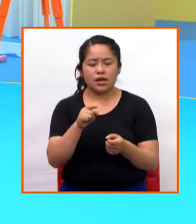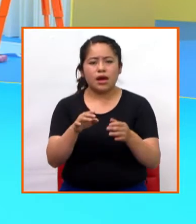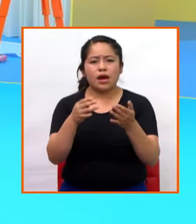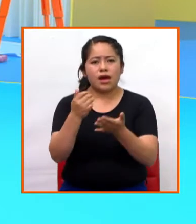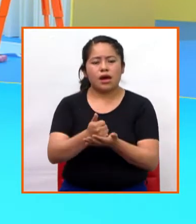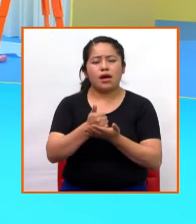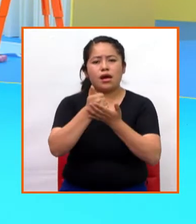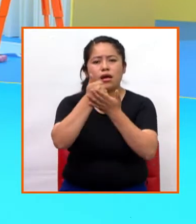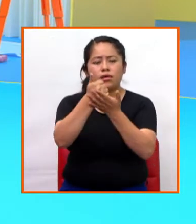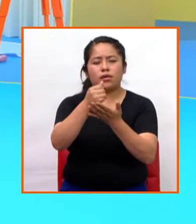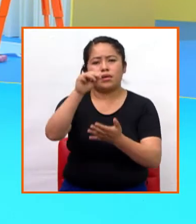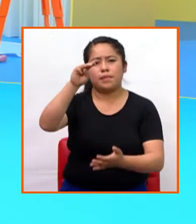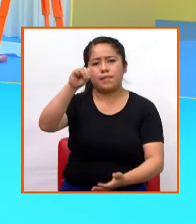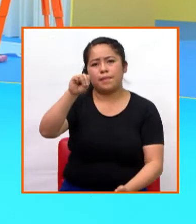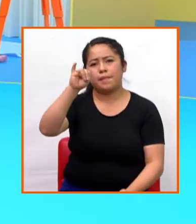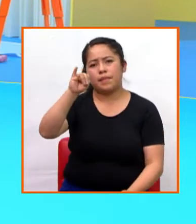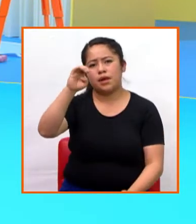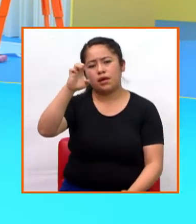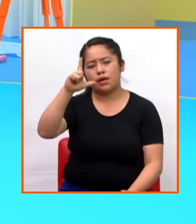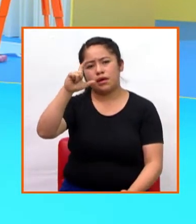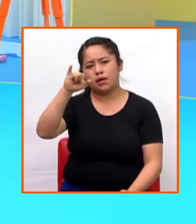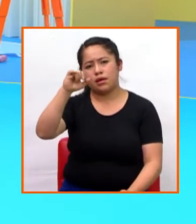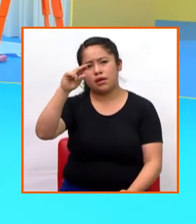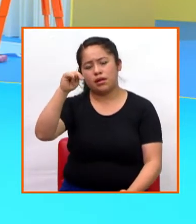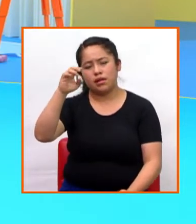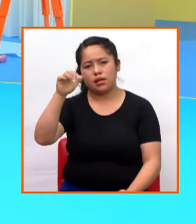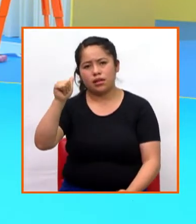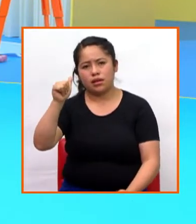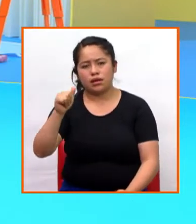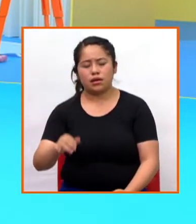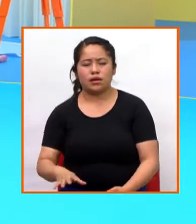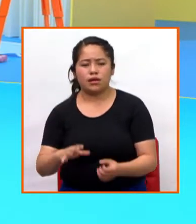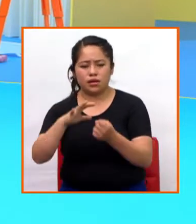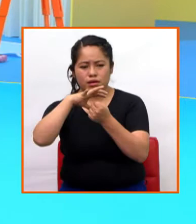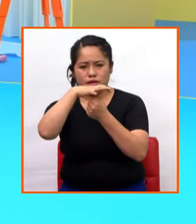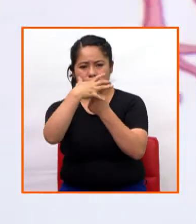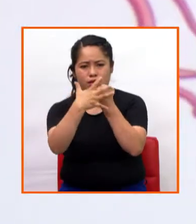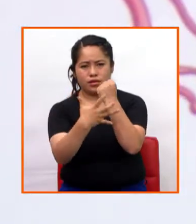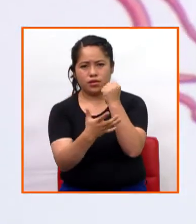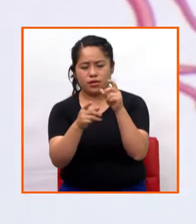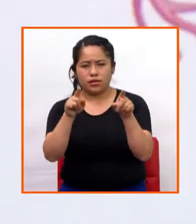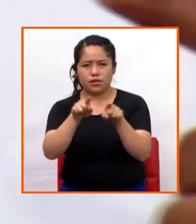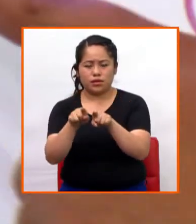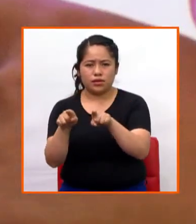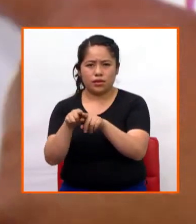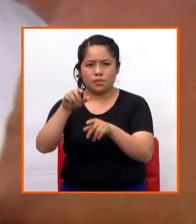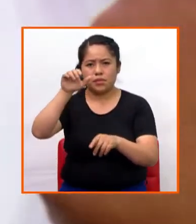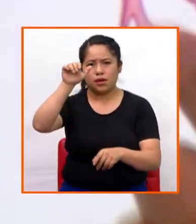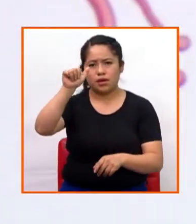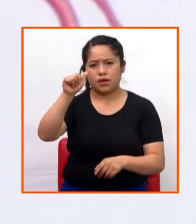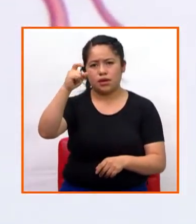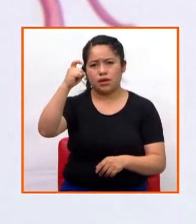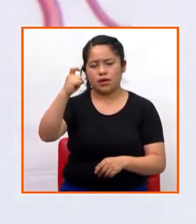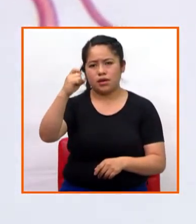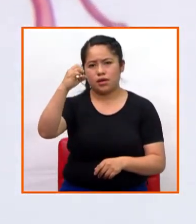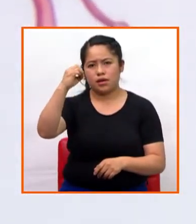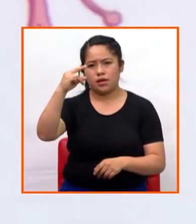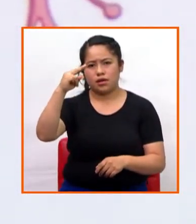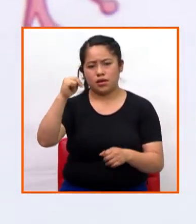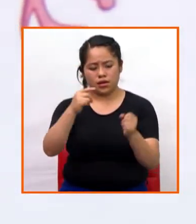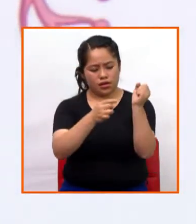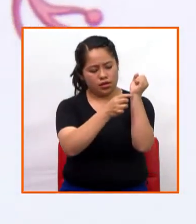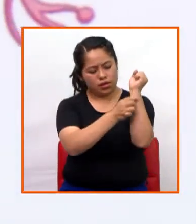esta sustancia lipoproteica que se encarga de recubrir el axón y hacer que estos impulsos nerviosos sean muy